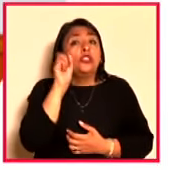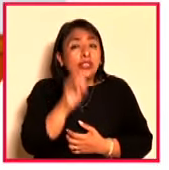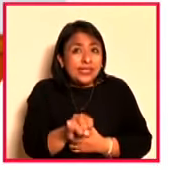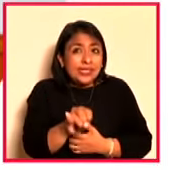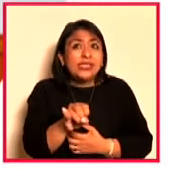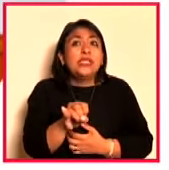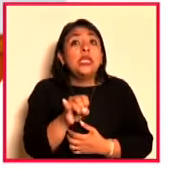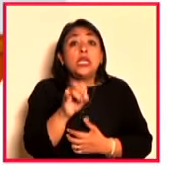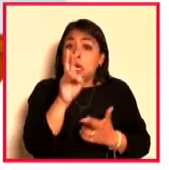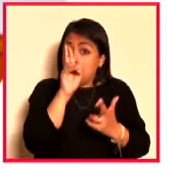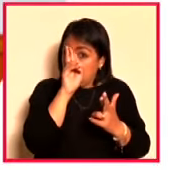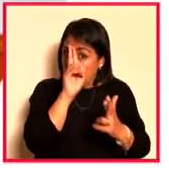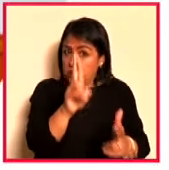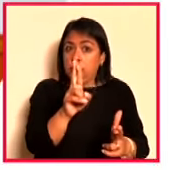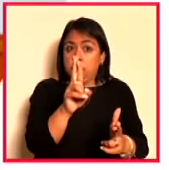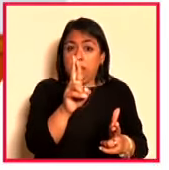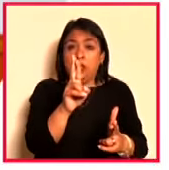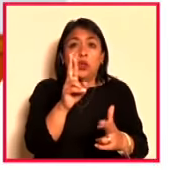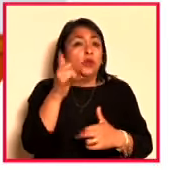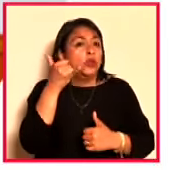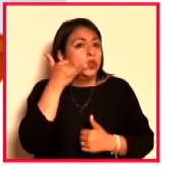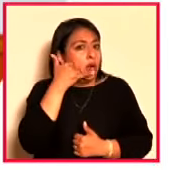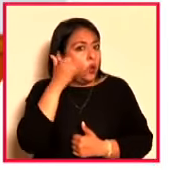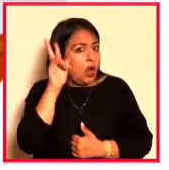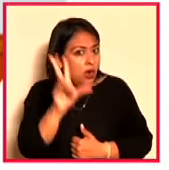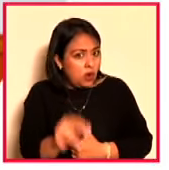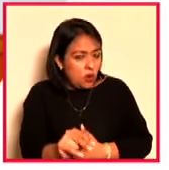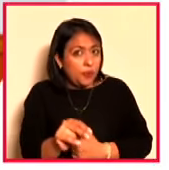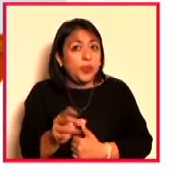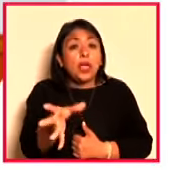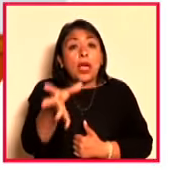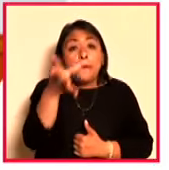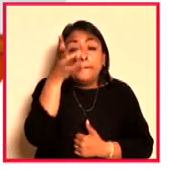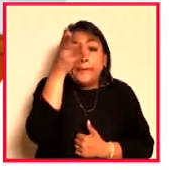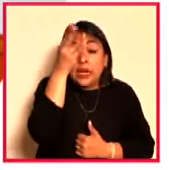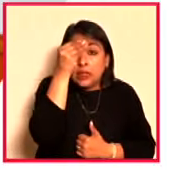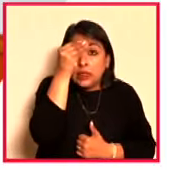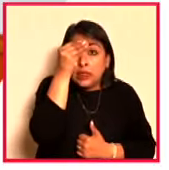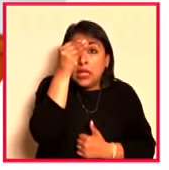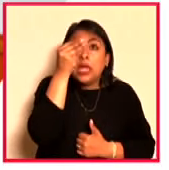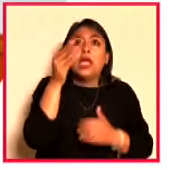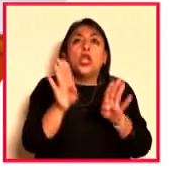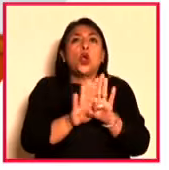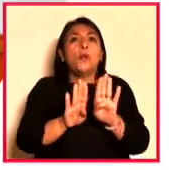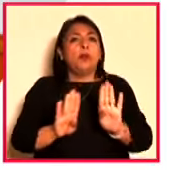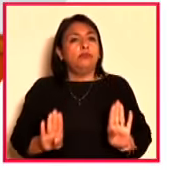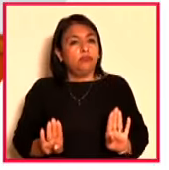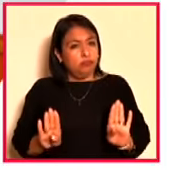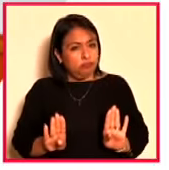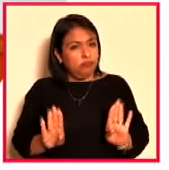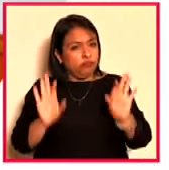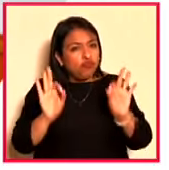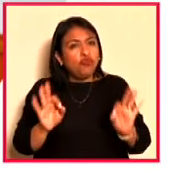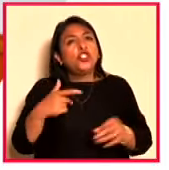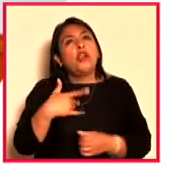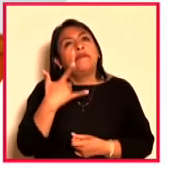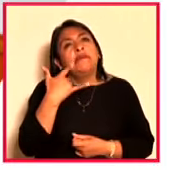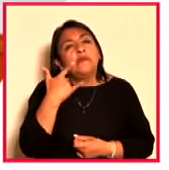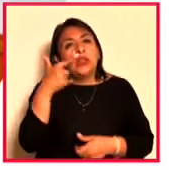respeto, no celulares, no aprender las formas de cómo ser un espectador de